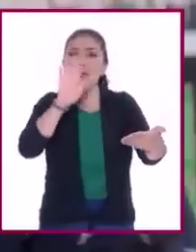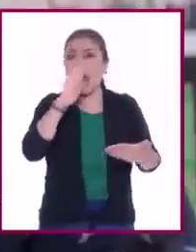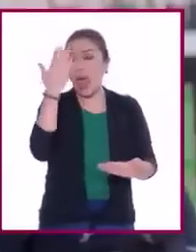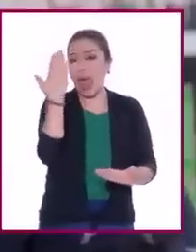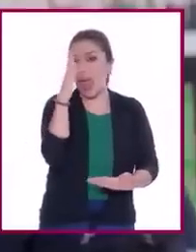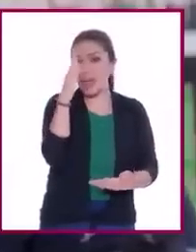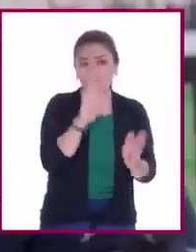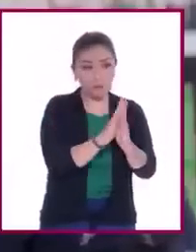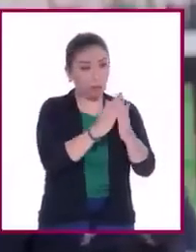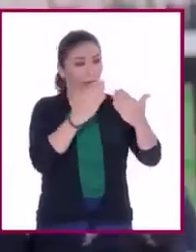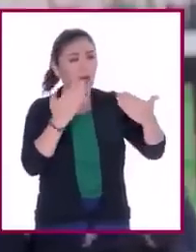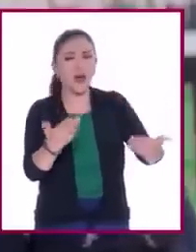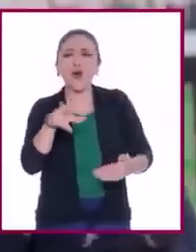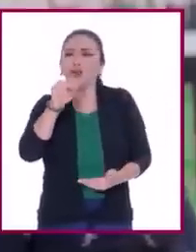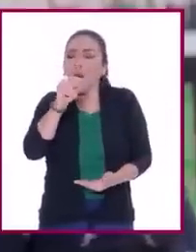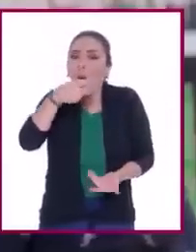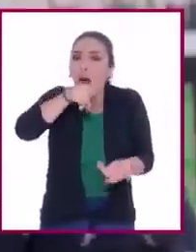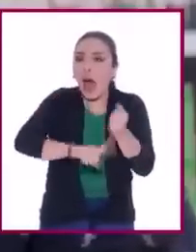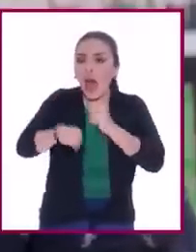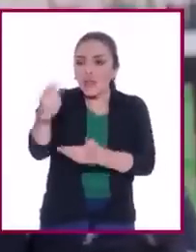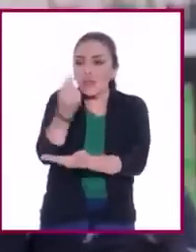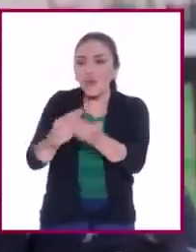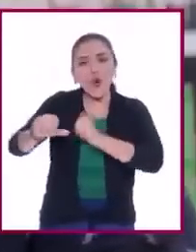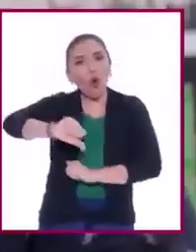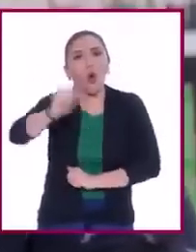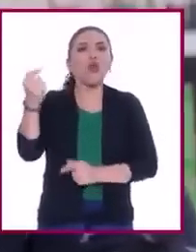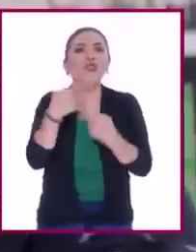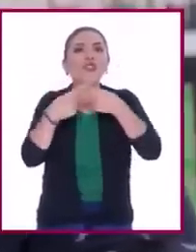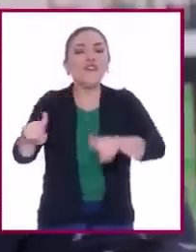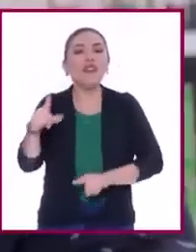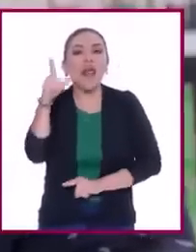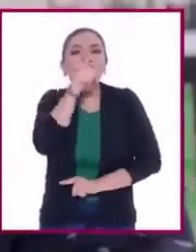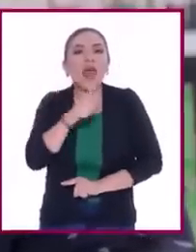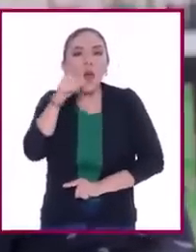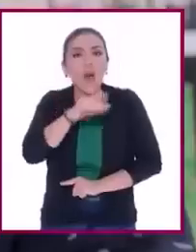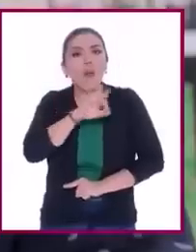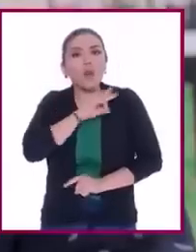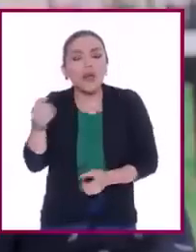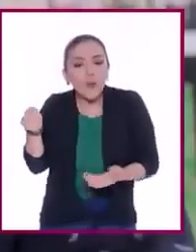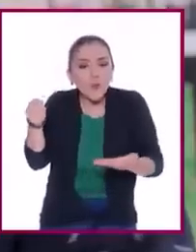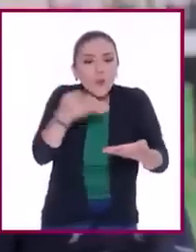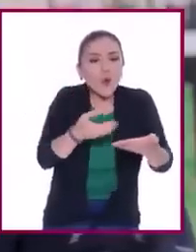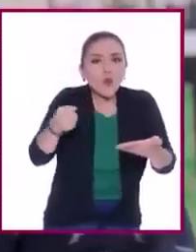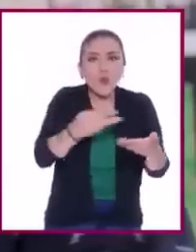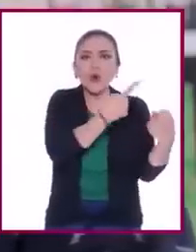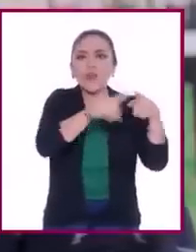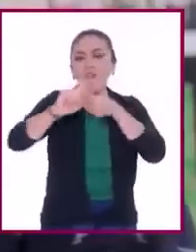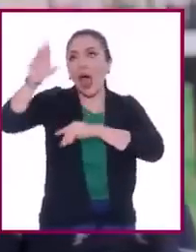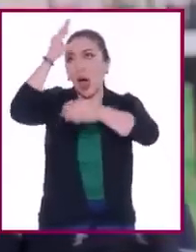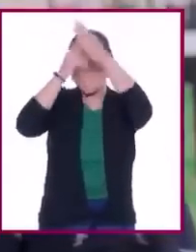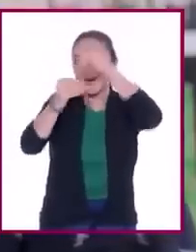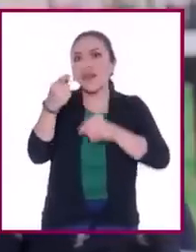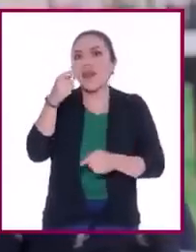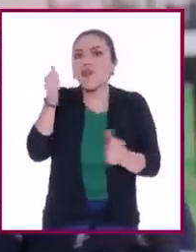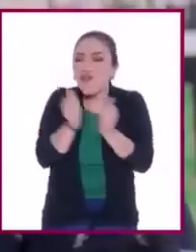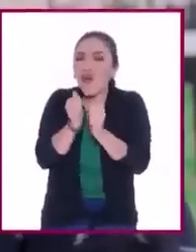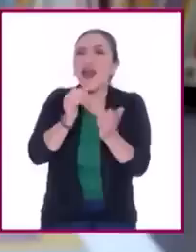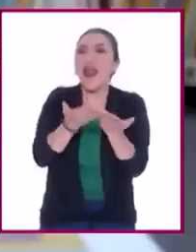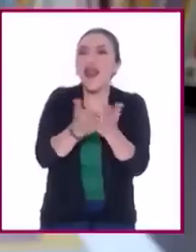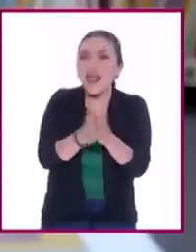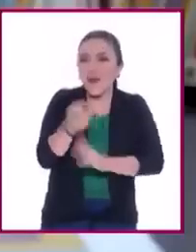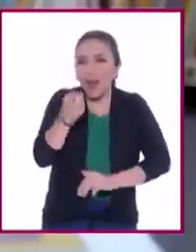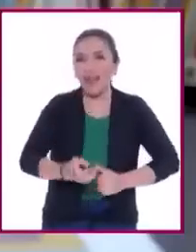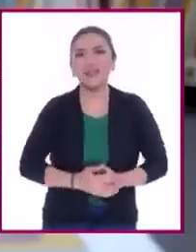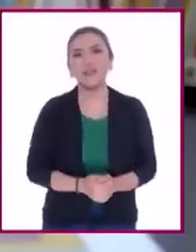un espejo sino es otro lenguaje que enriquece todo lo que ellos están viendo todo lo que ellos están aprendiendo en los libros